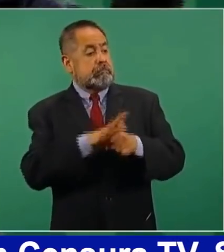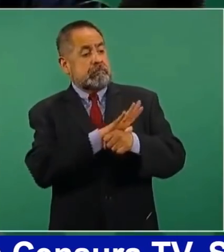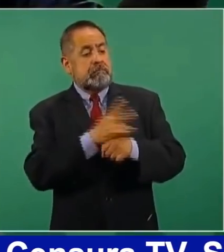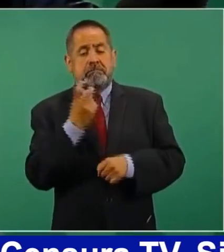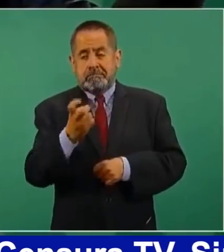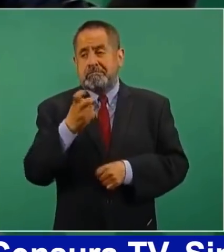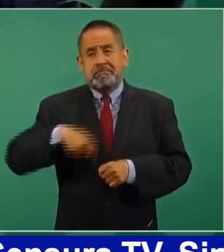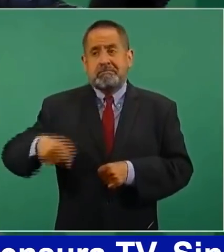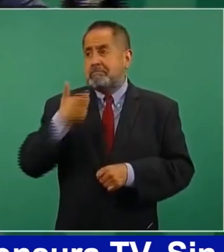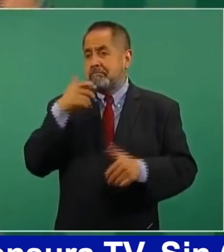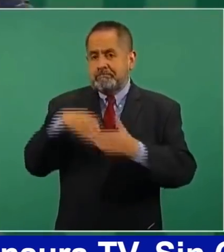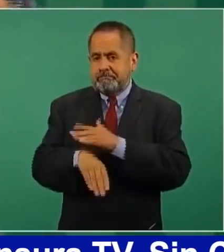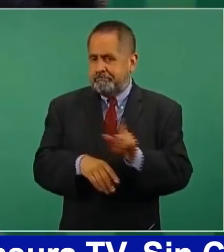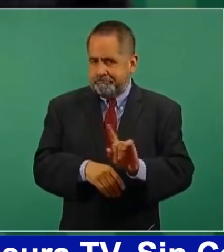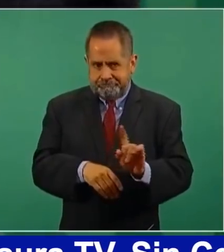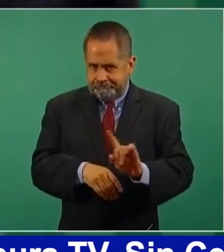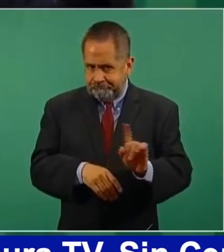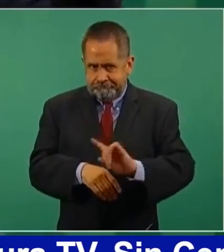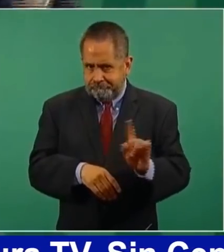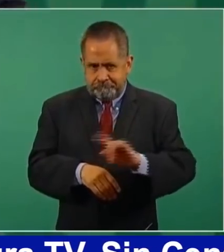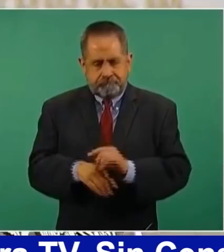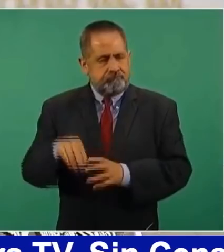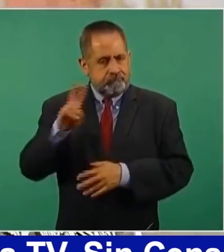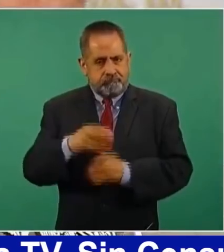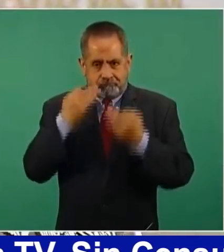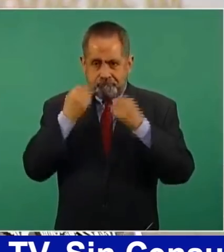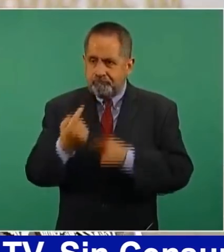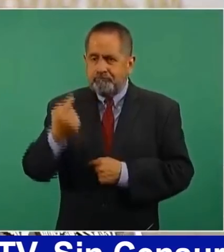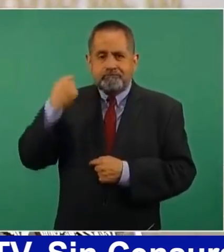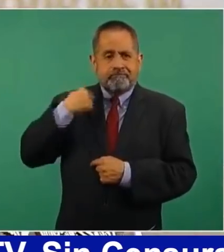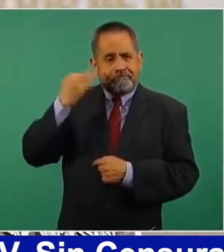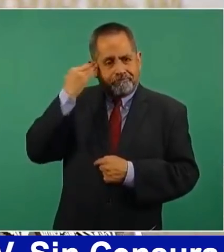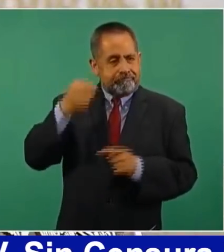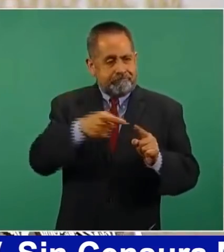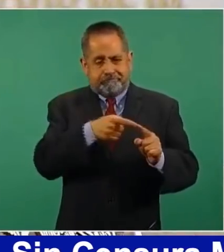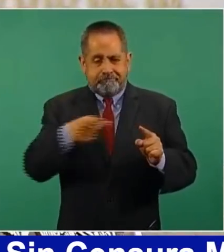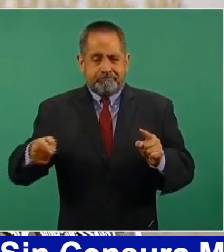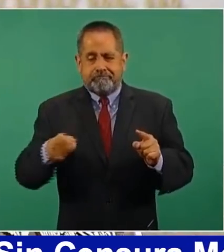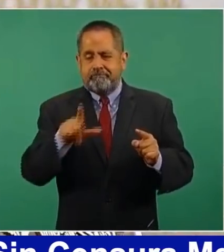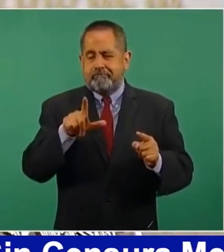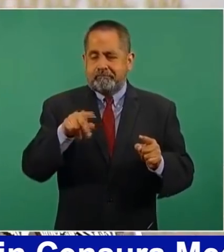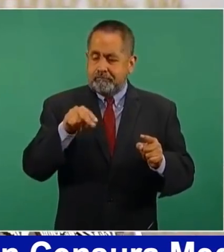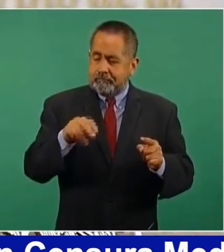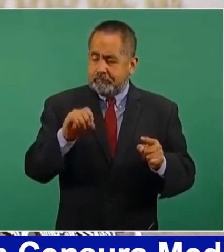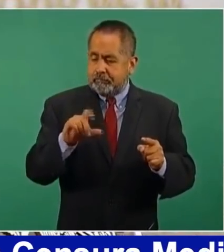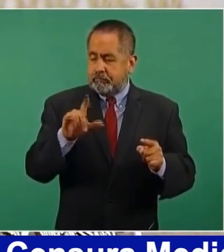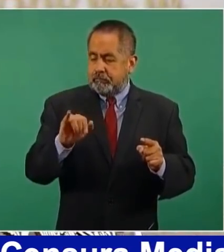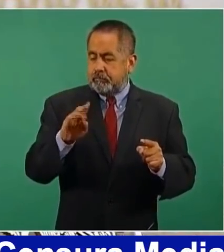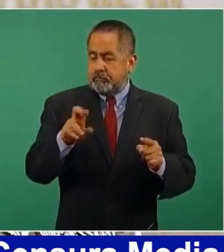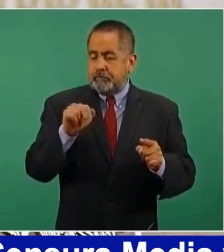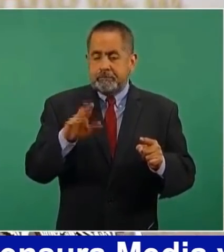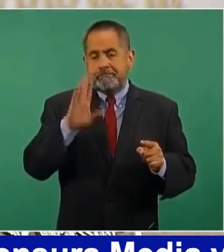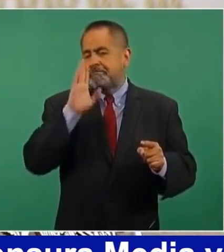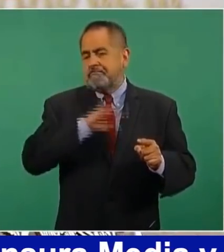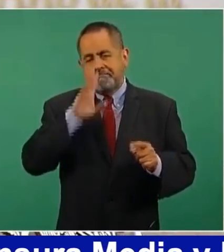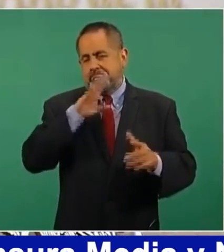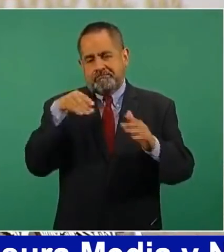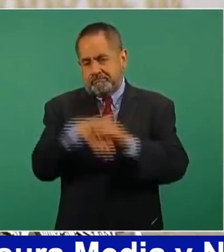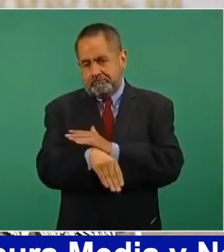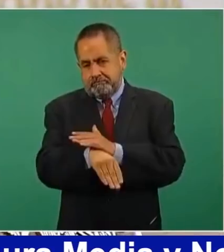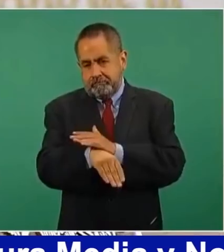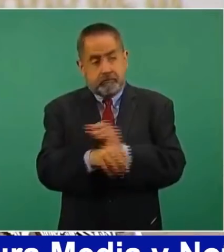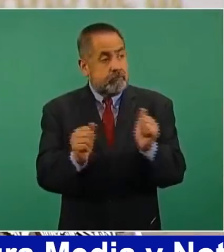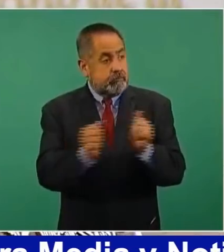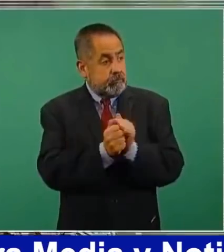Ya era evidente el fracaso del modelo neoliberal y se presenta la pandemia y